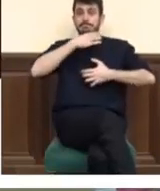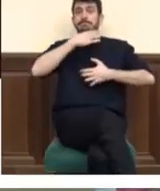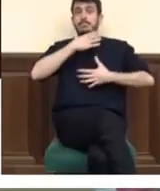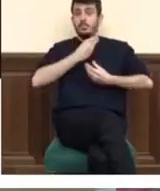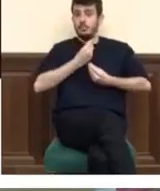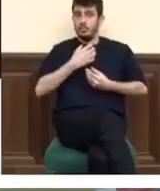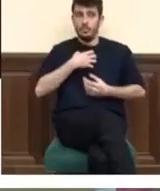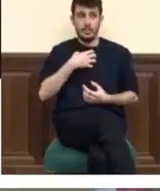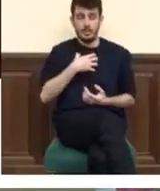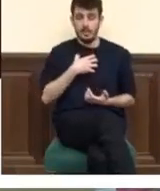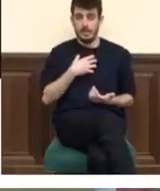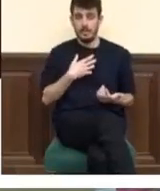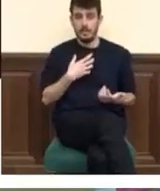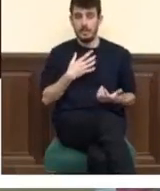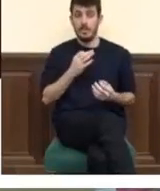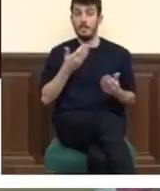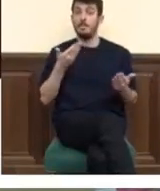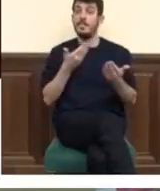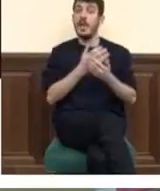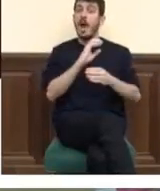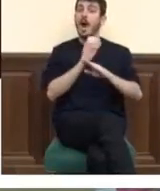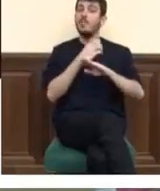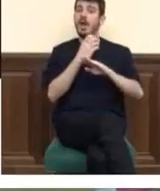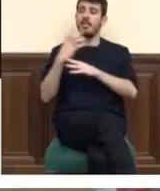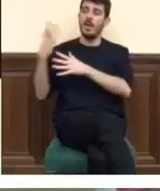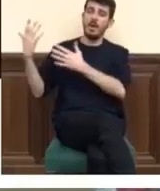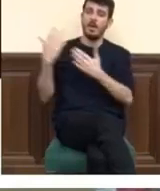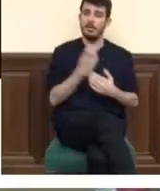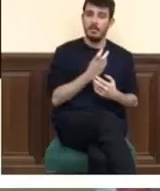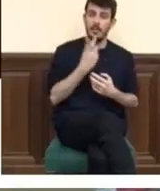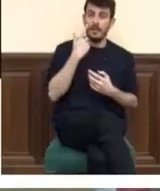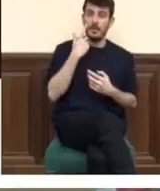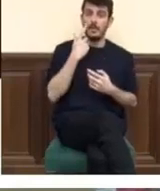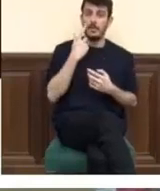una ambulancia y llegue